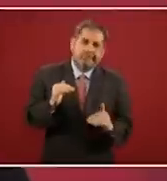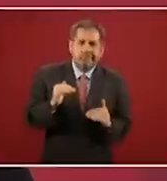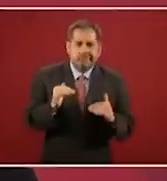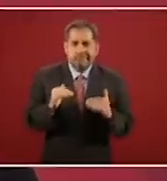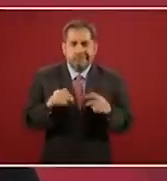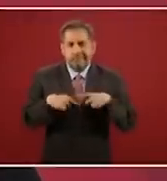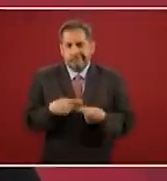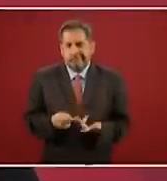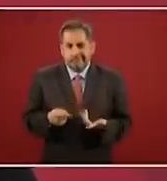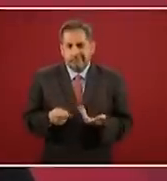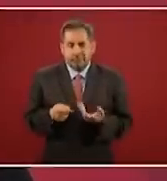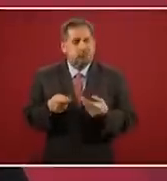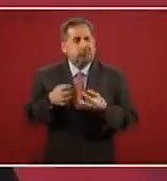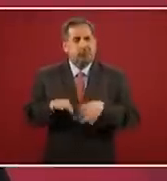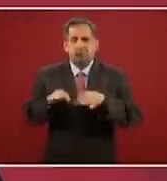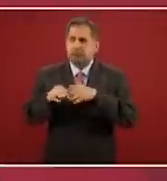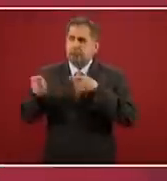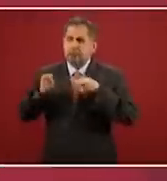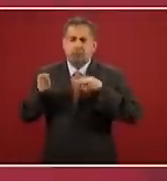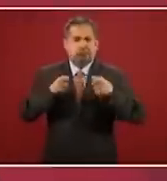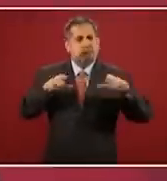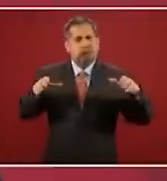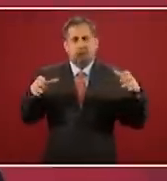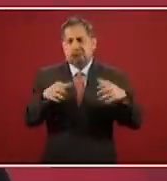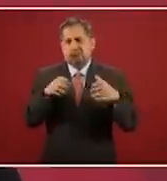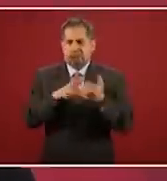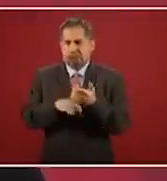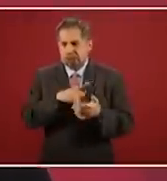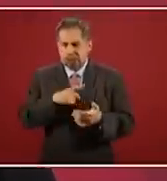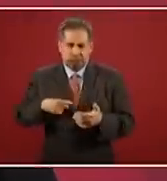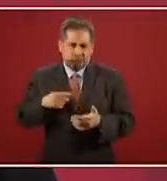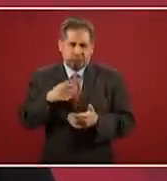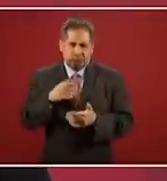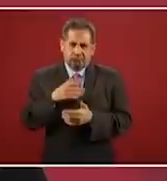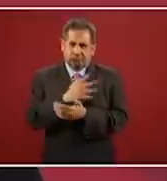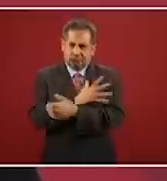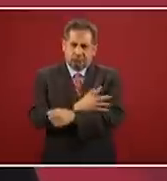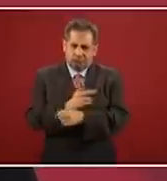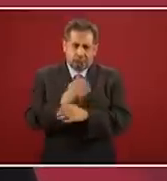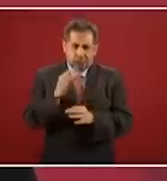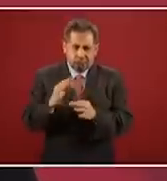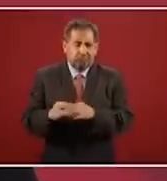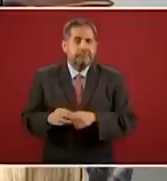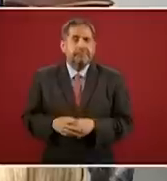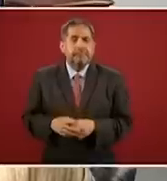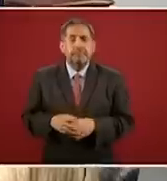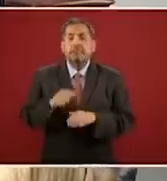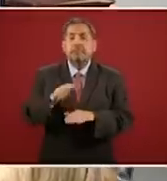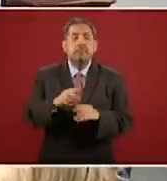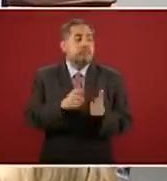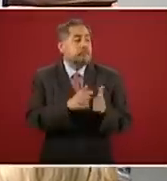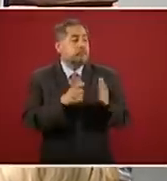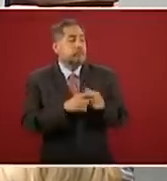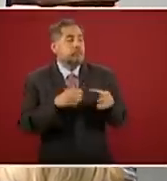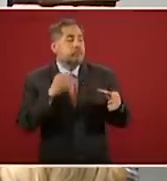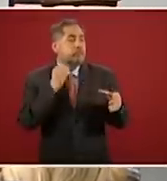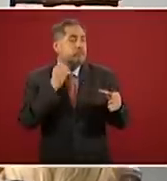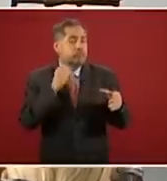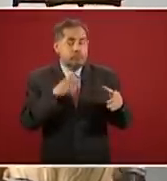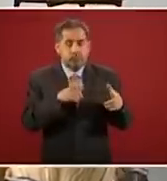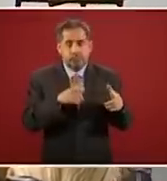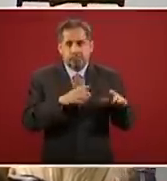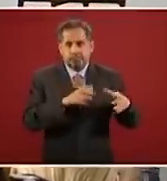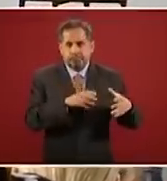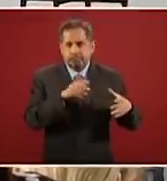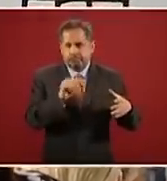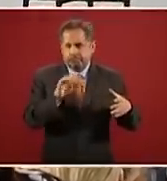estructuras fundamentales de cualquier Estado moderno. Y respecto a las barras de abogados, creemos que es importante el